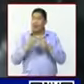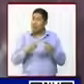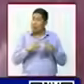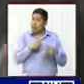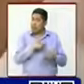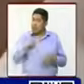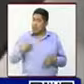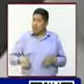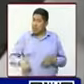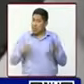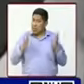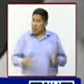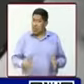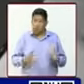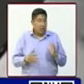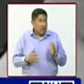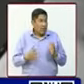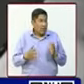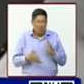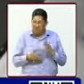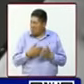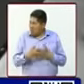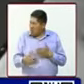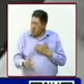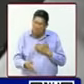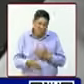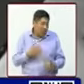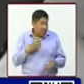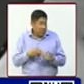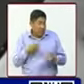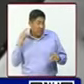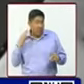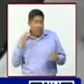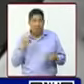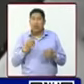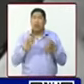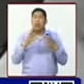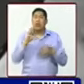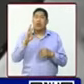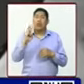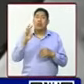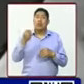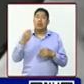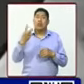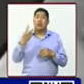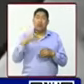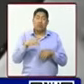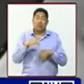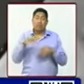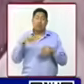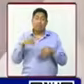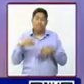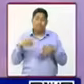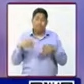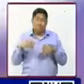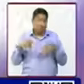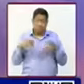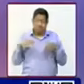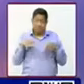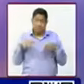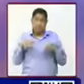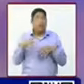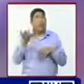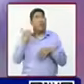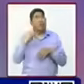las gélidas temperaturas de ese momento. El sismo de magnitud es de 6,2 grados que sacudió el norte de esta nación un minuto antes de la medianoche